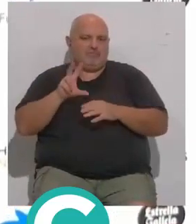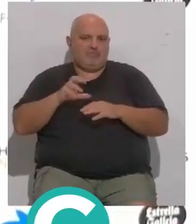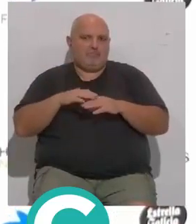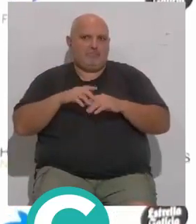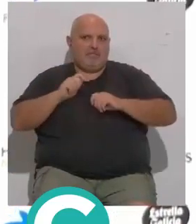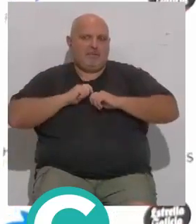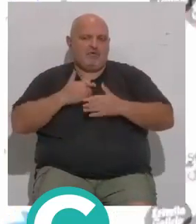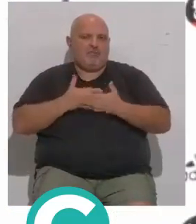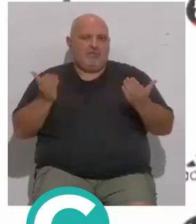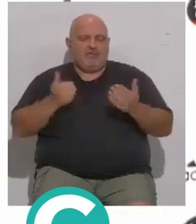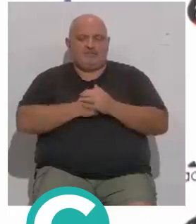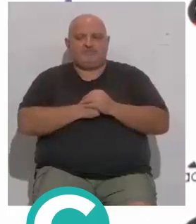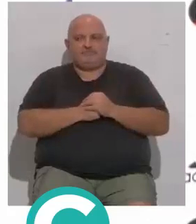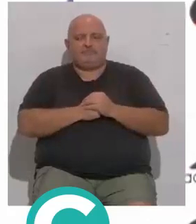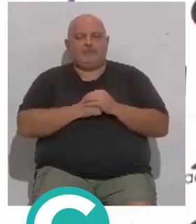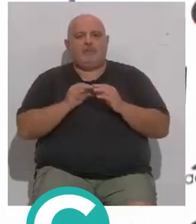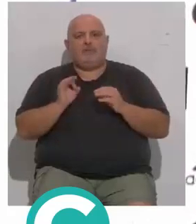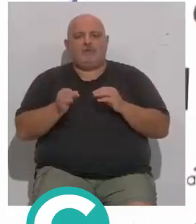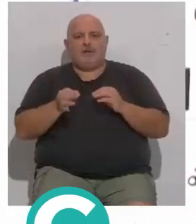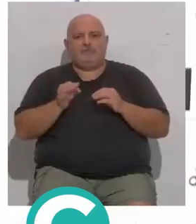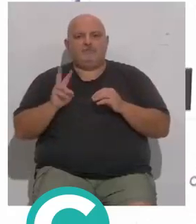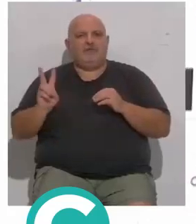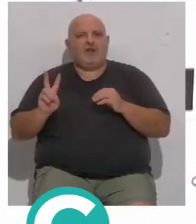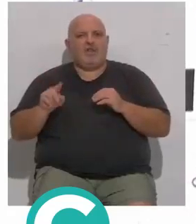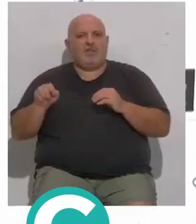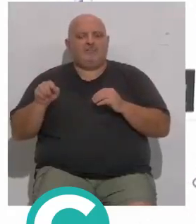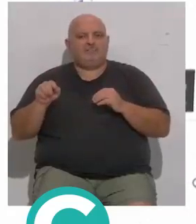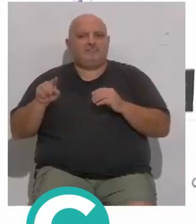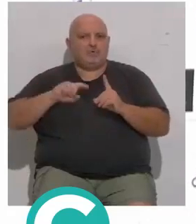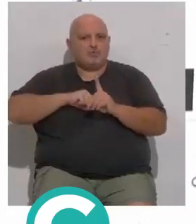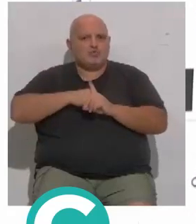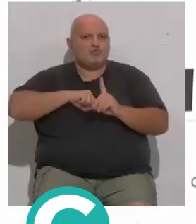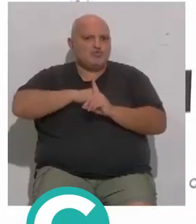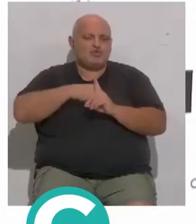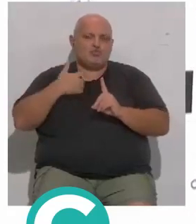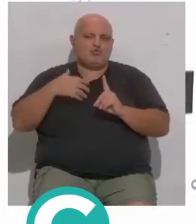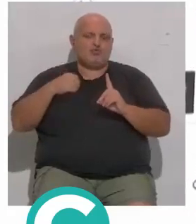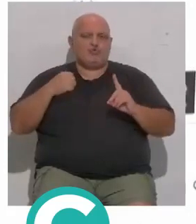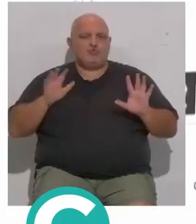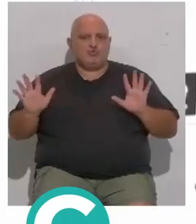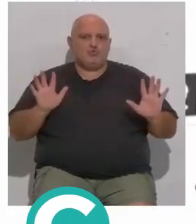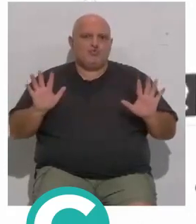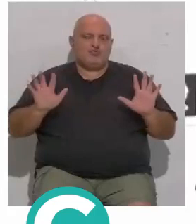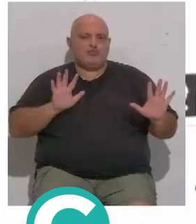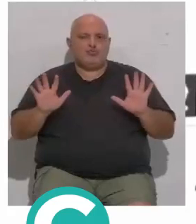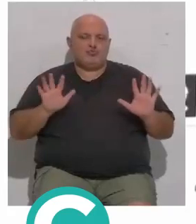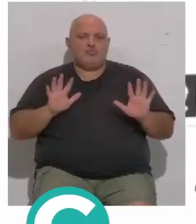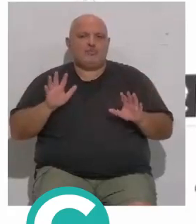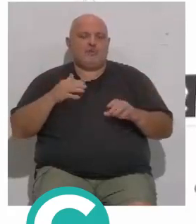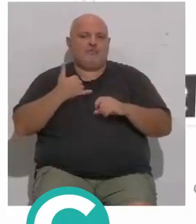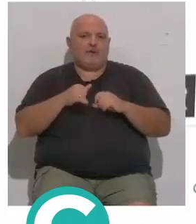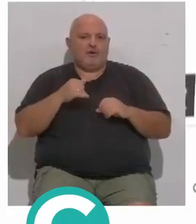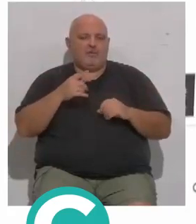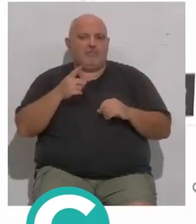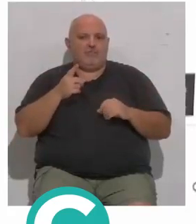mucha, mucha confianza. Sí, la verdad que bueno, el Valladolid nos apretó, nosotros sí que pues bueno, no conseguíamos